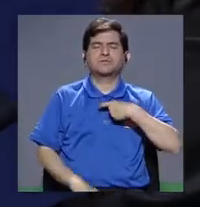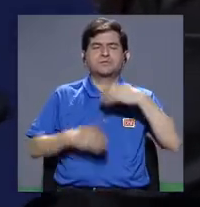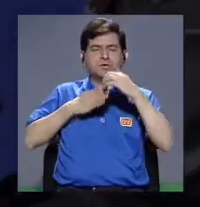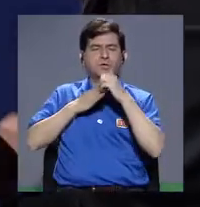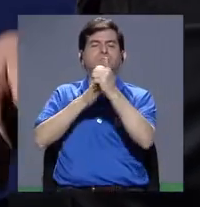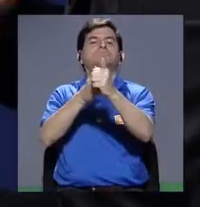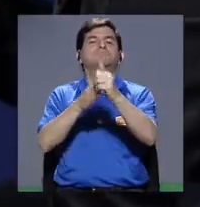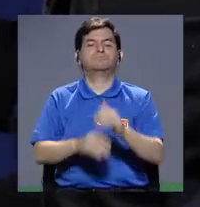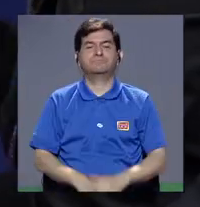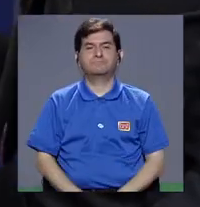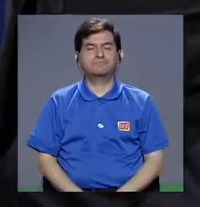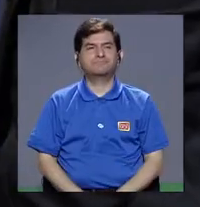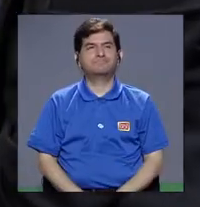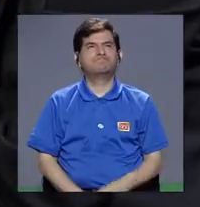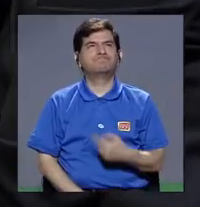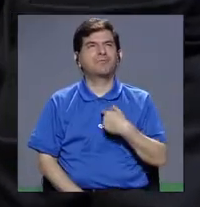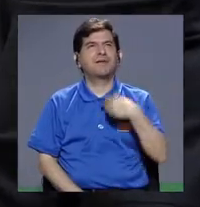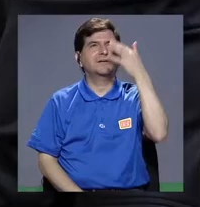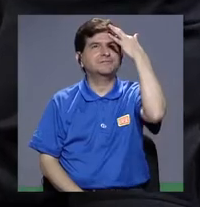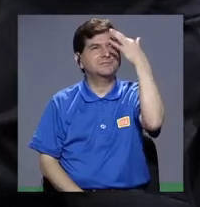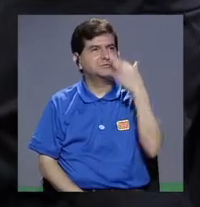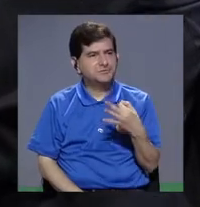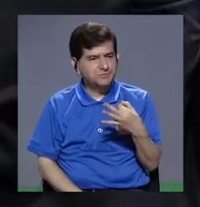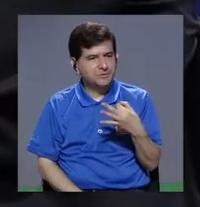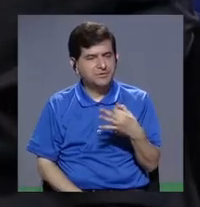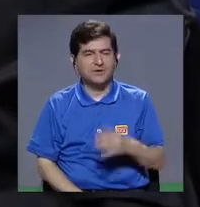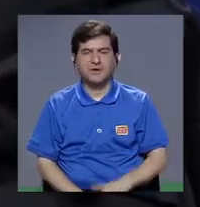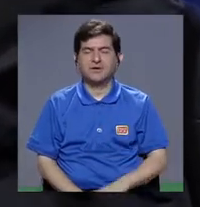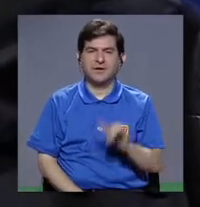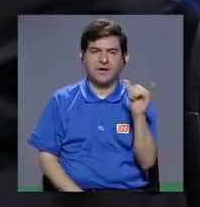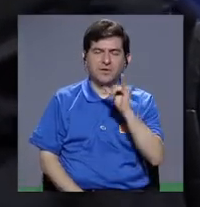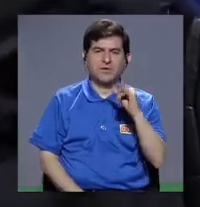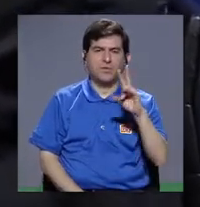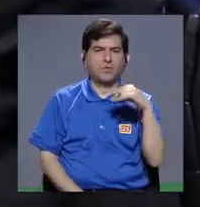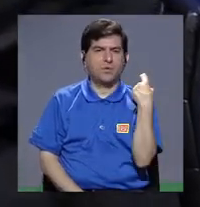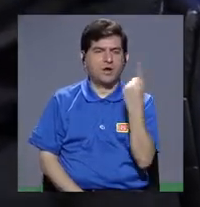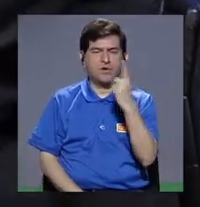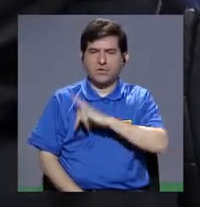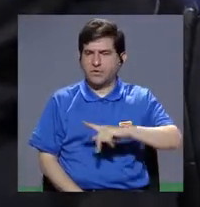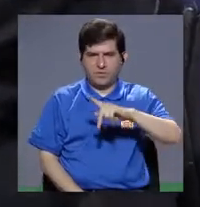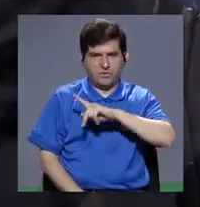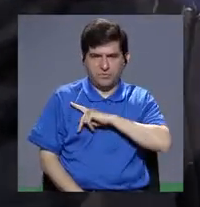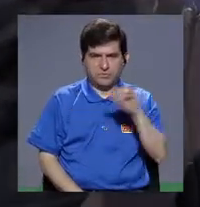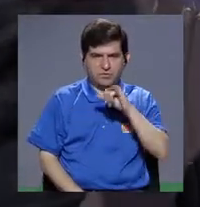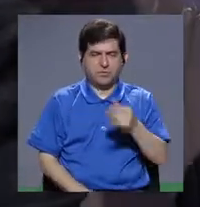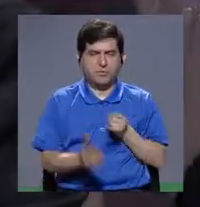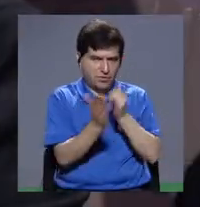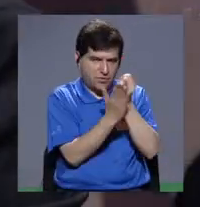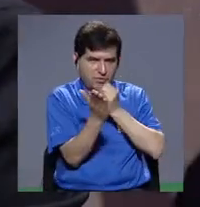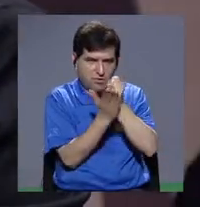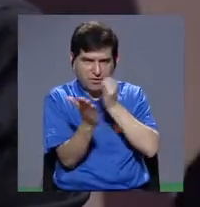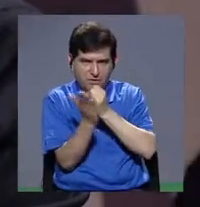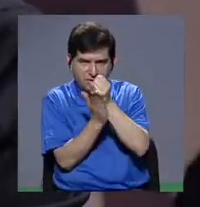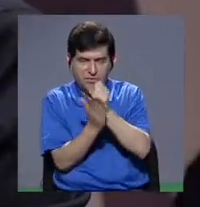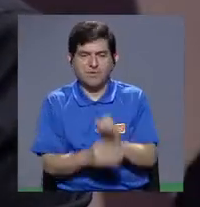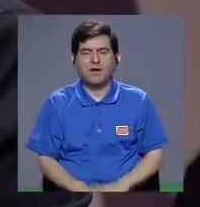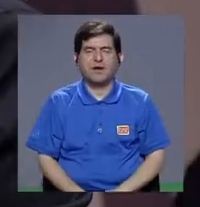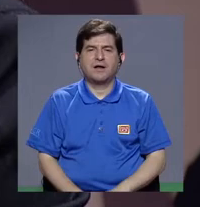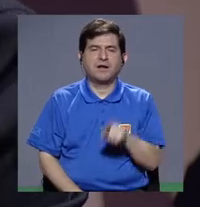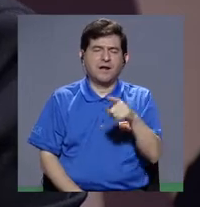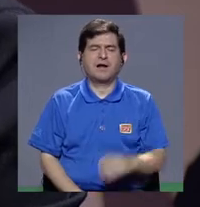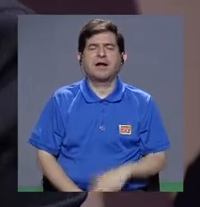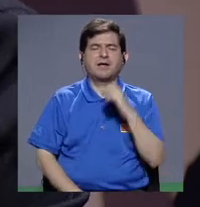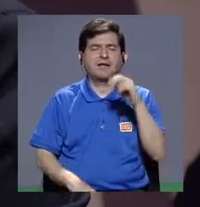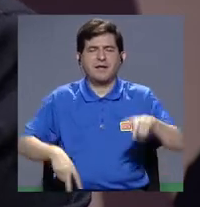y bueno es que yo yo consideró y también no solamente a nivel personal sino lo que ha investigado y que la